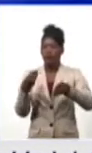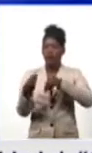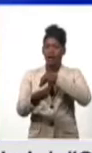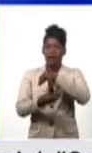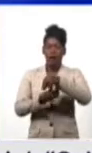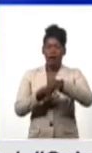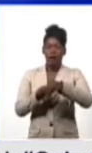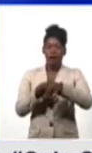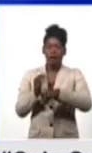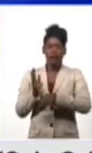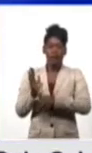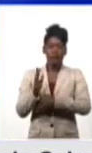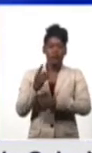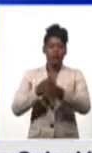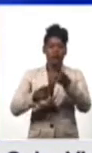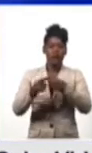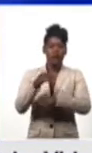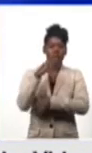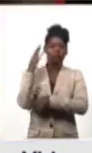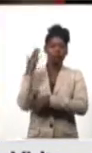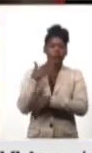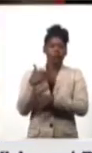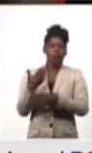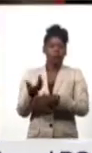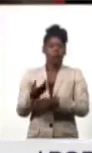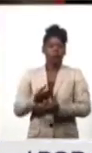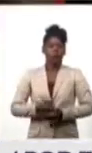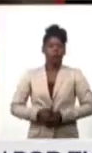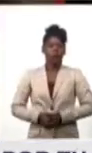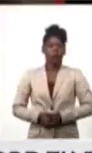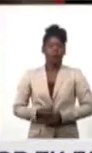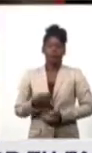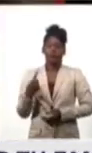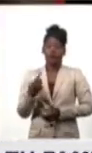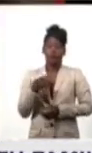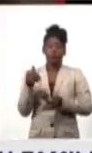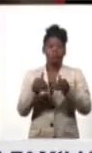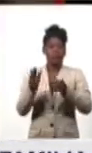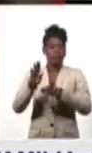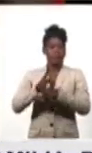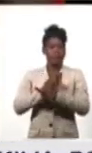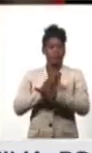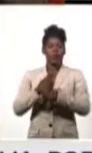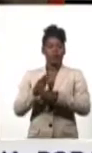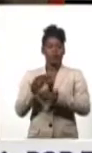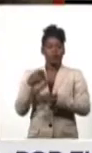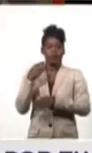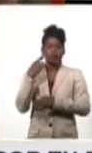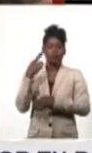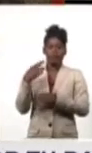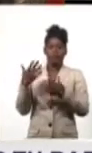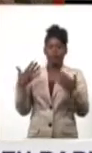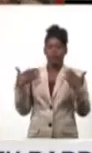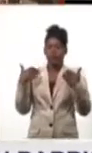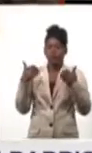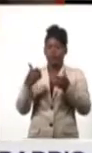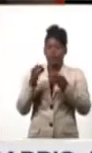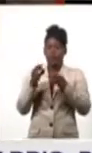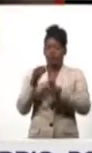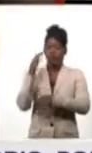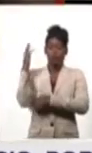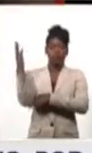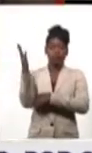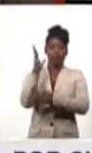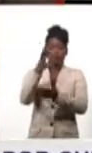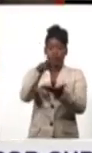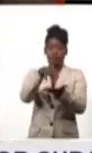nuestro entorno. Hemos participado de diversas formas. Recuerdo que la Dirección General de Medio Ambiente, y en particular